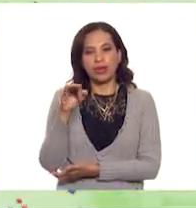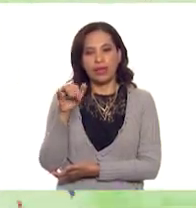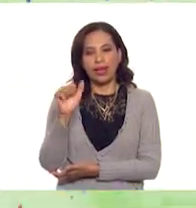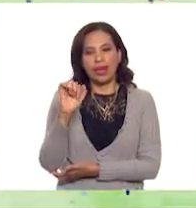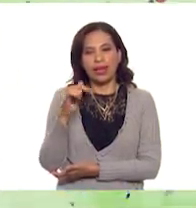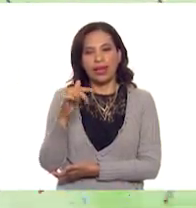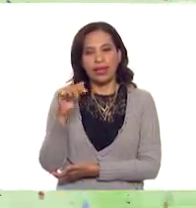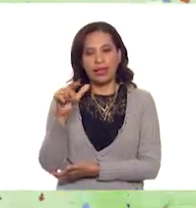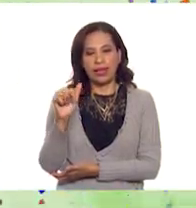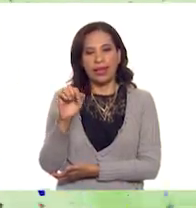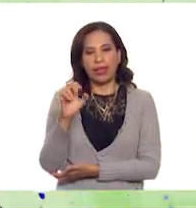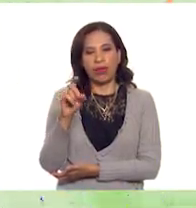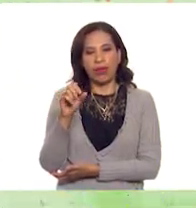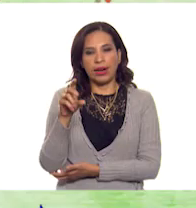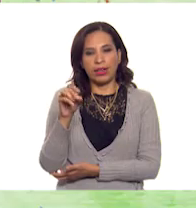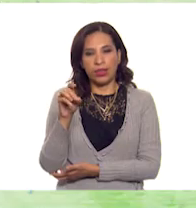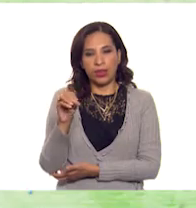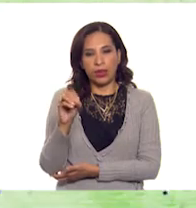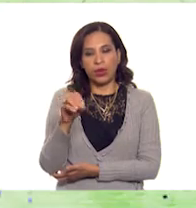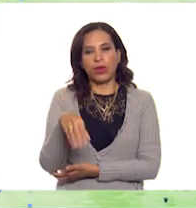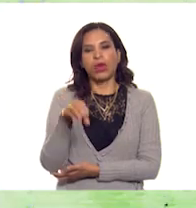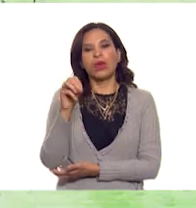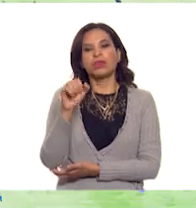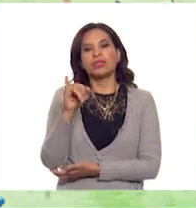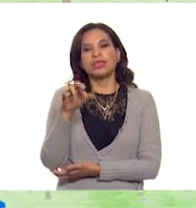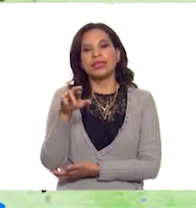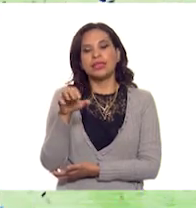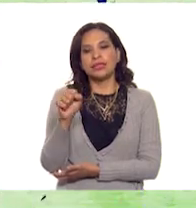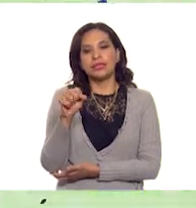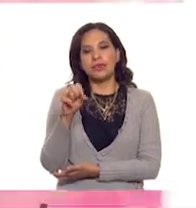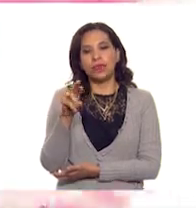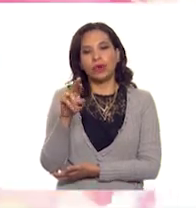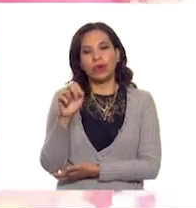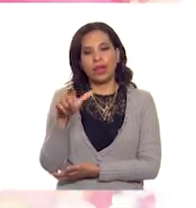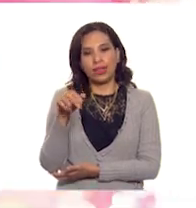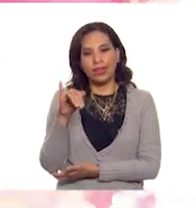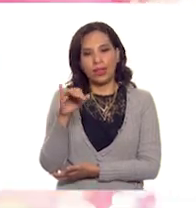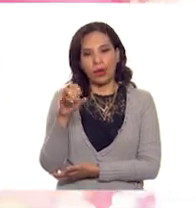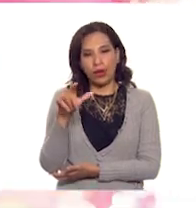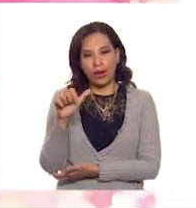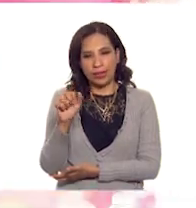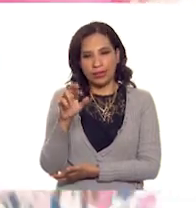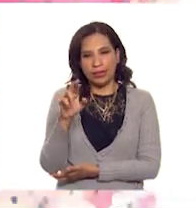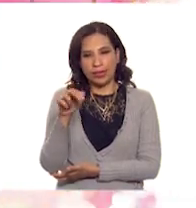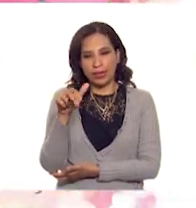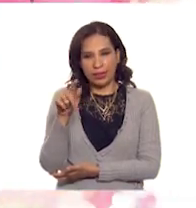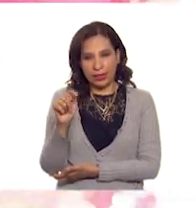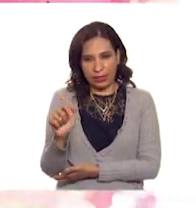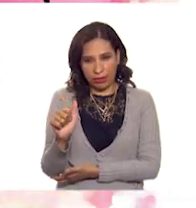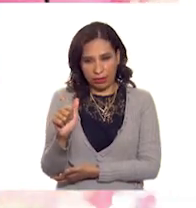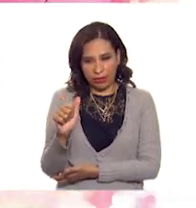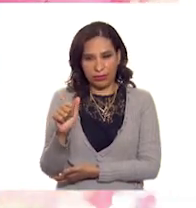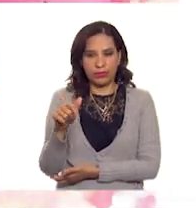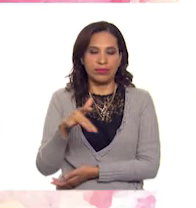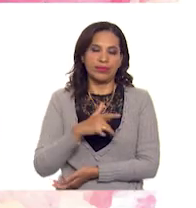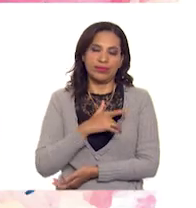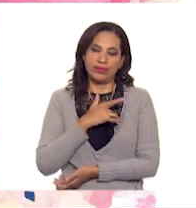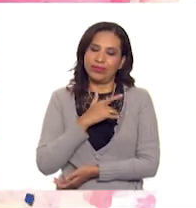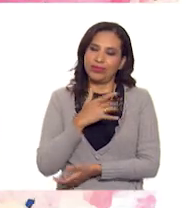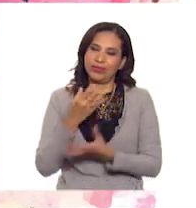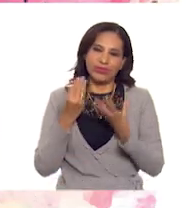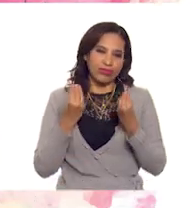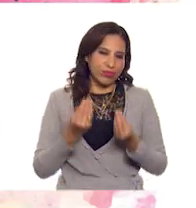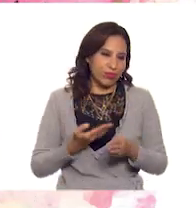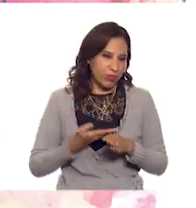Ángela, Eduardo Pasos, Osiris Elian, Uriel Nicolás y Renata. Estamos muy,